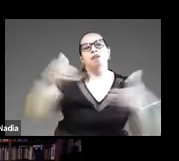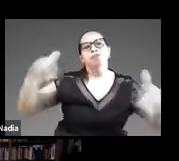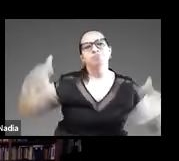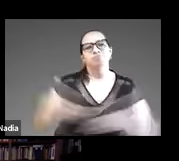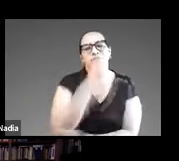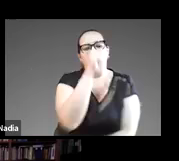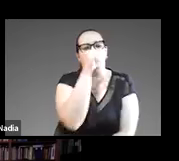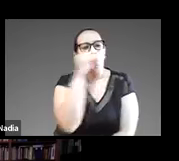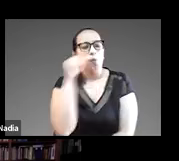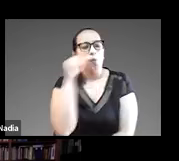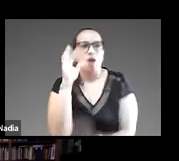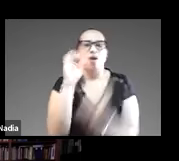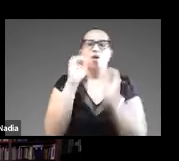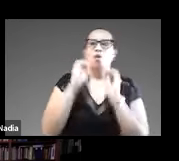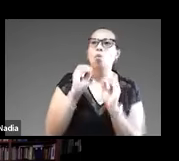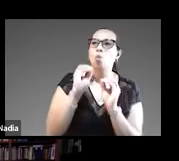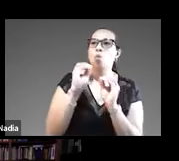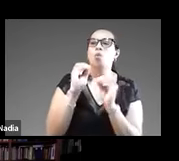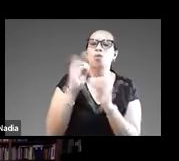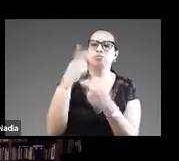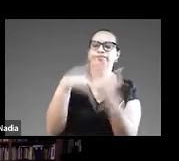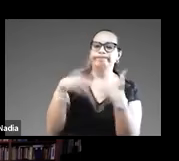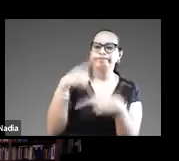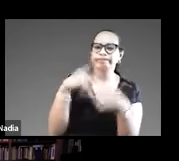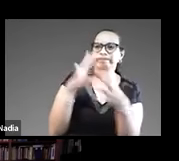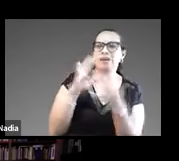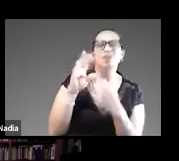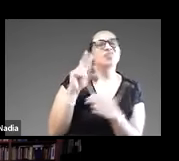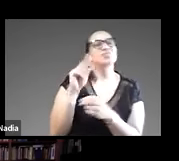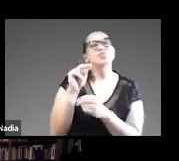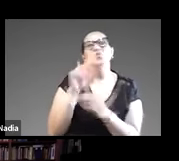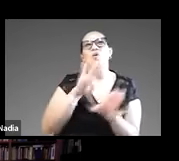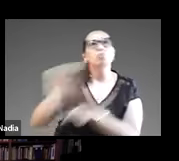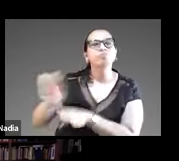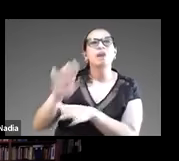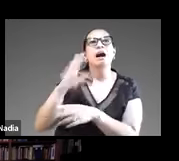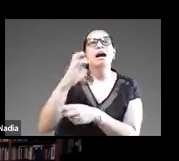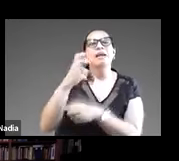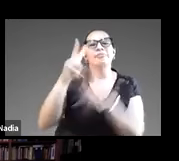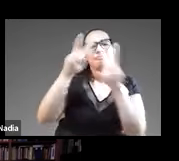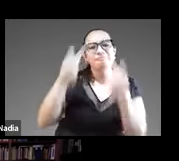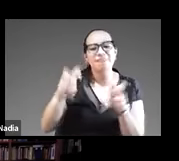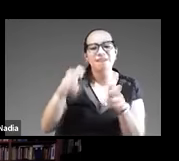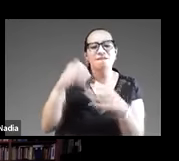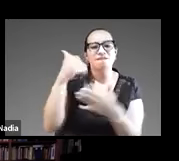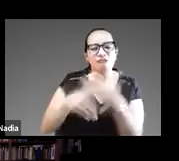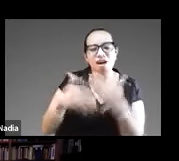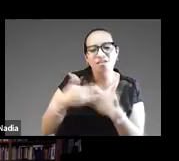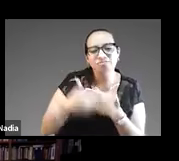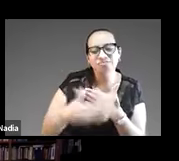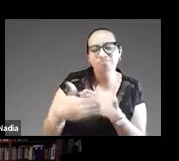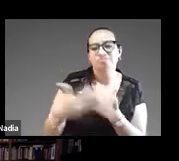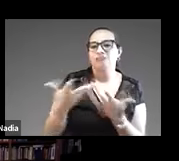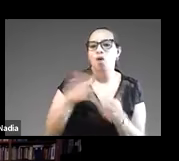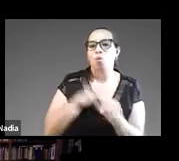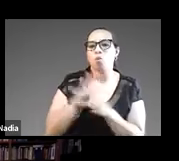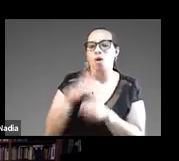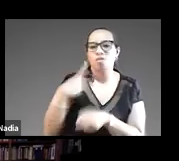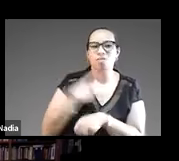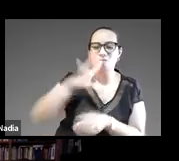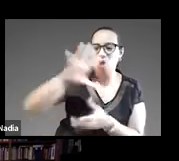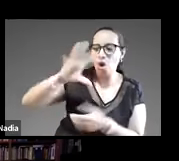podemos volver a regresar, se va a hablar, pero no son las temáticas que se quedaron pendientes las que se tienen que retomar como